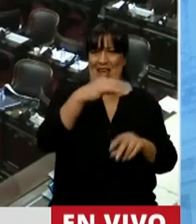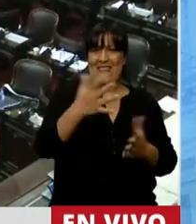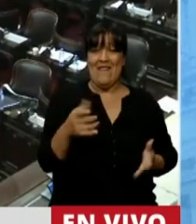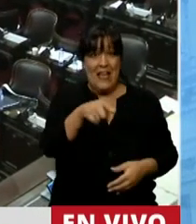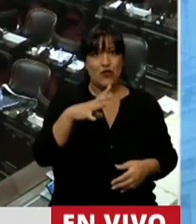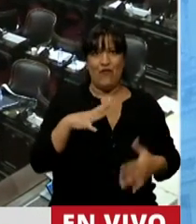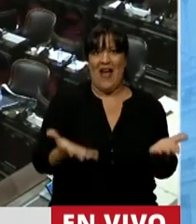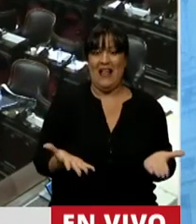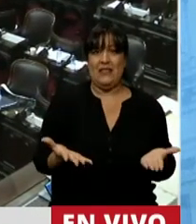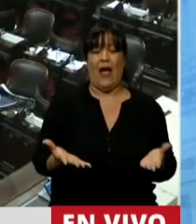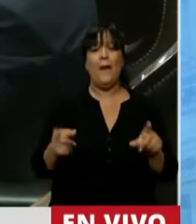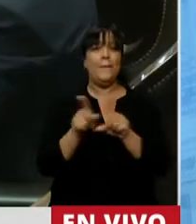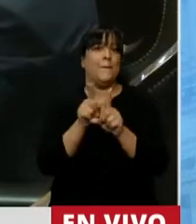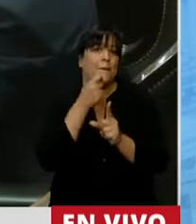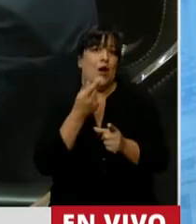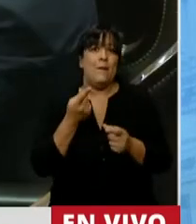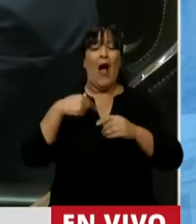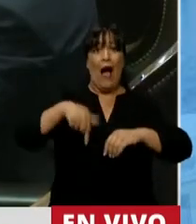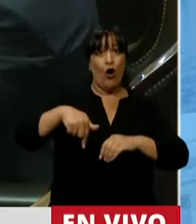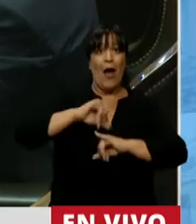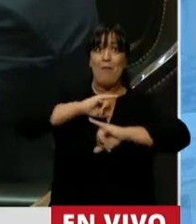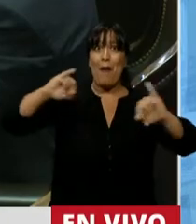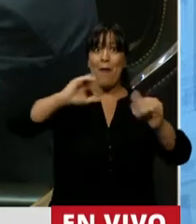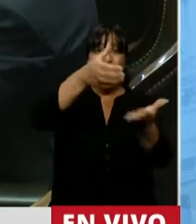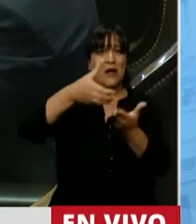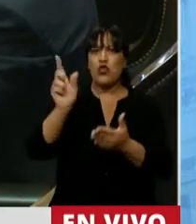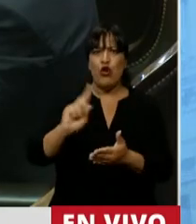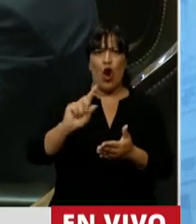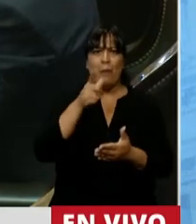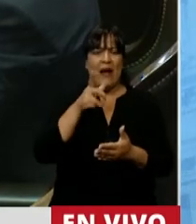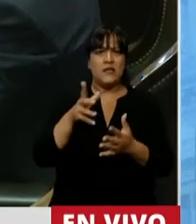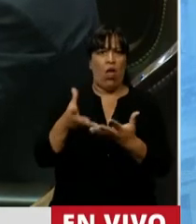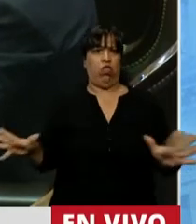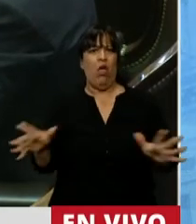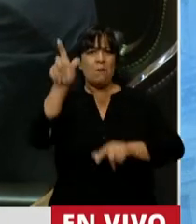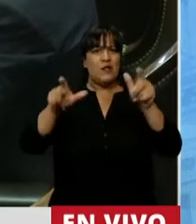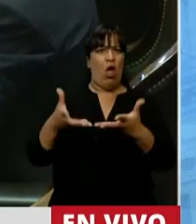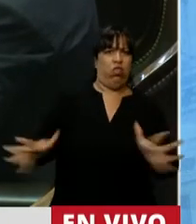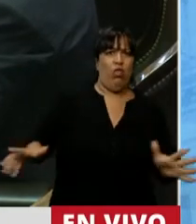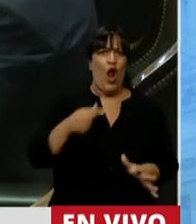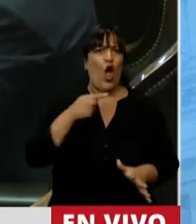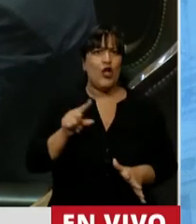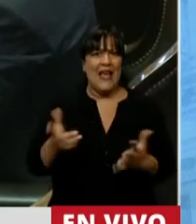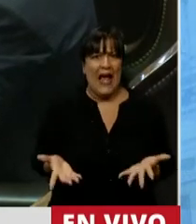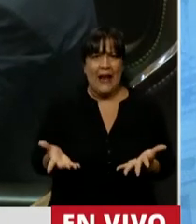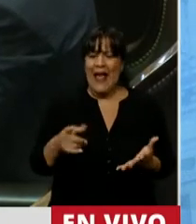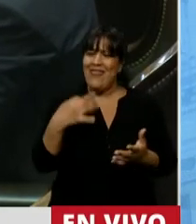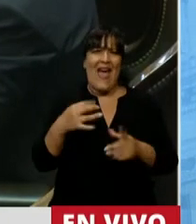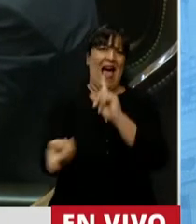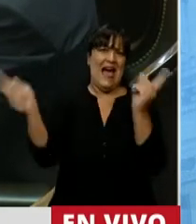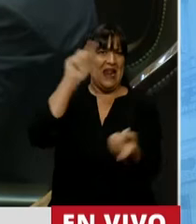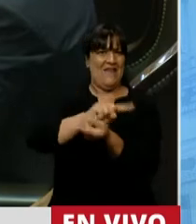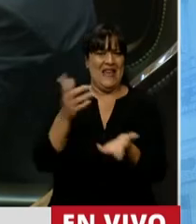de promocionarlas, las espantan. Es decir, están haciendo todo lo contrario de lo que hay que